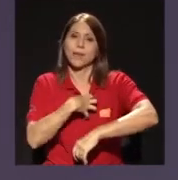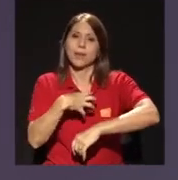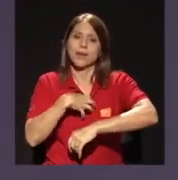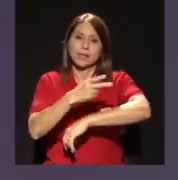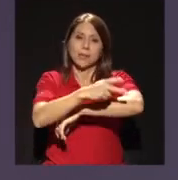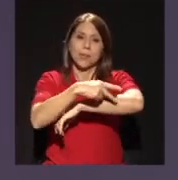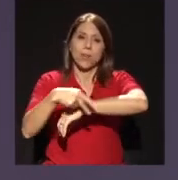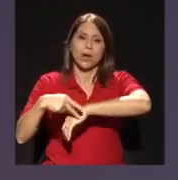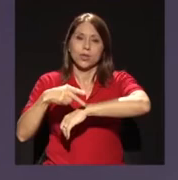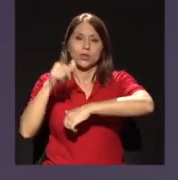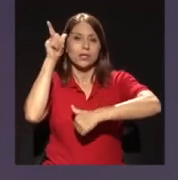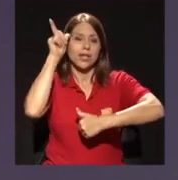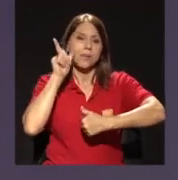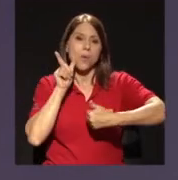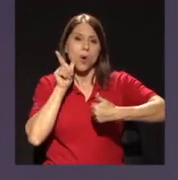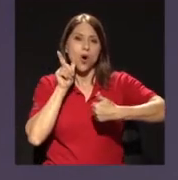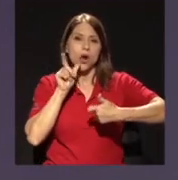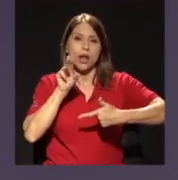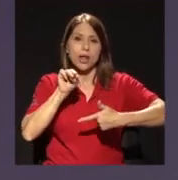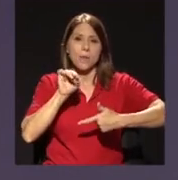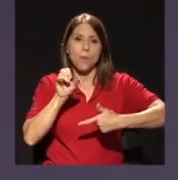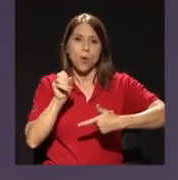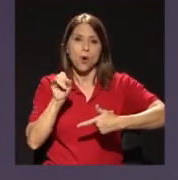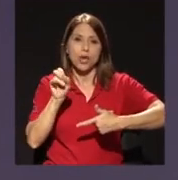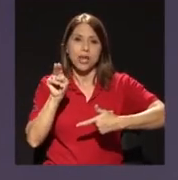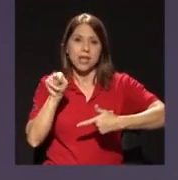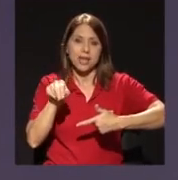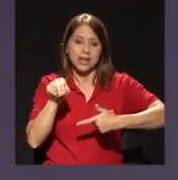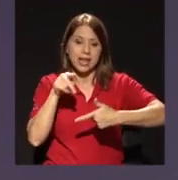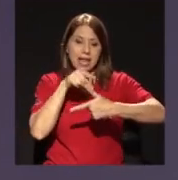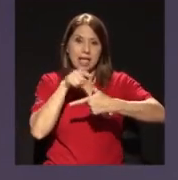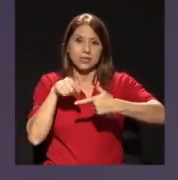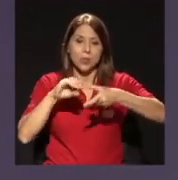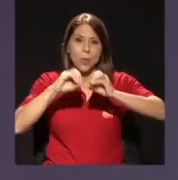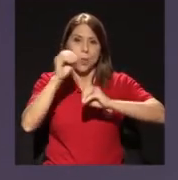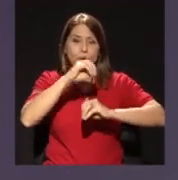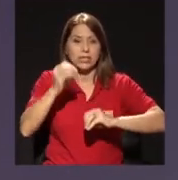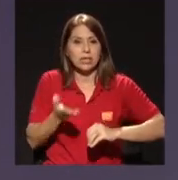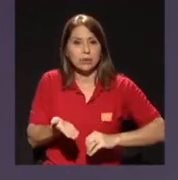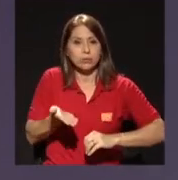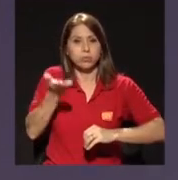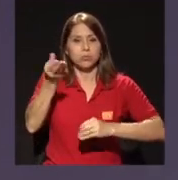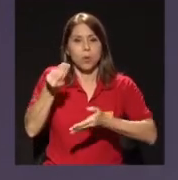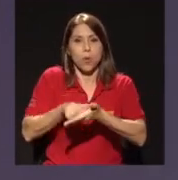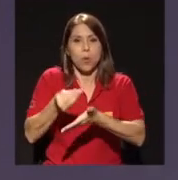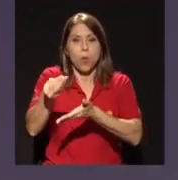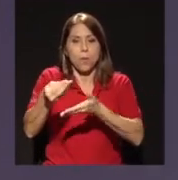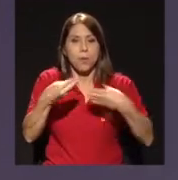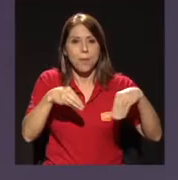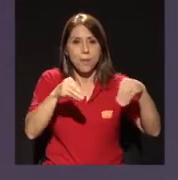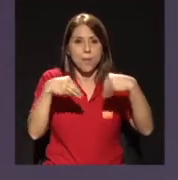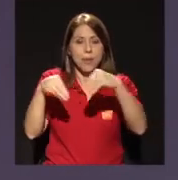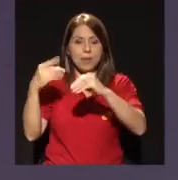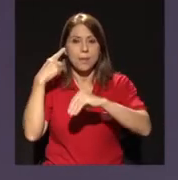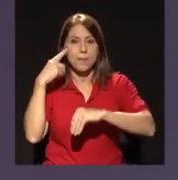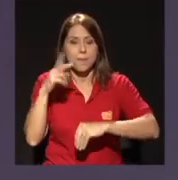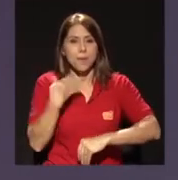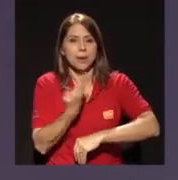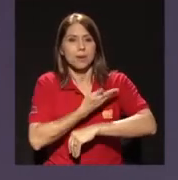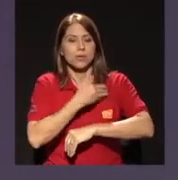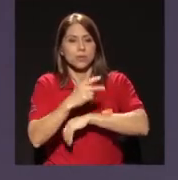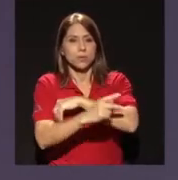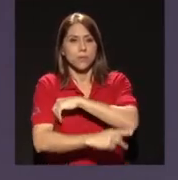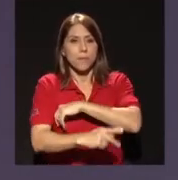y Moín, que son el mayor porcentaje de importación y exportación que le damos a nuestro país, ¿verdad?